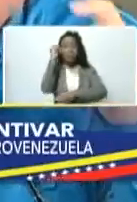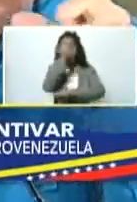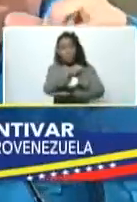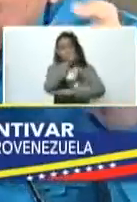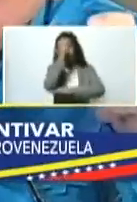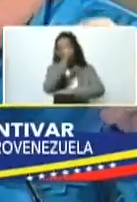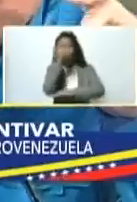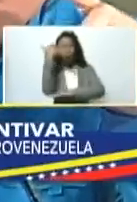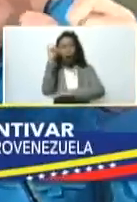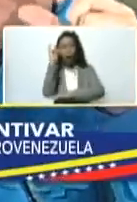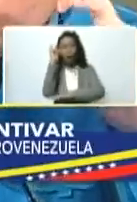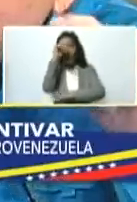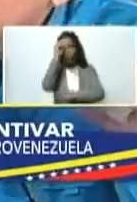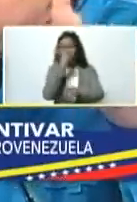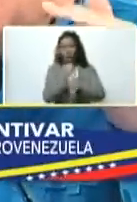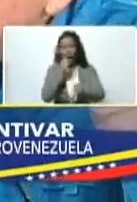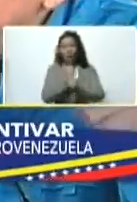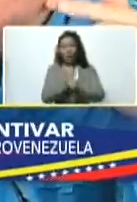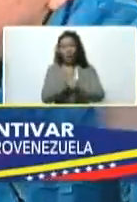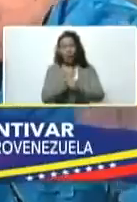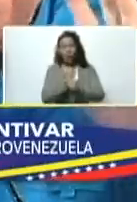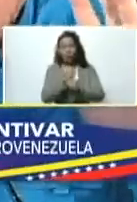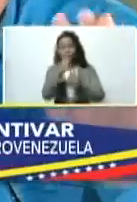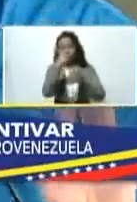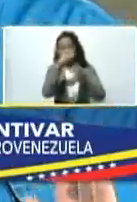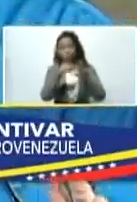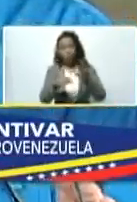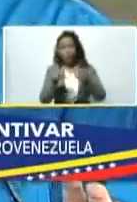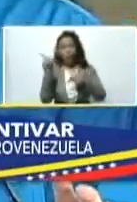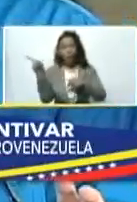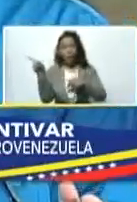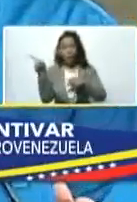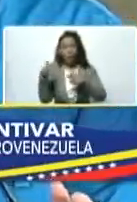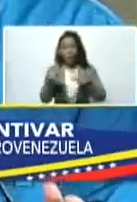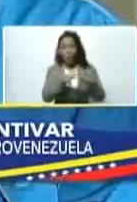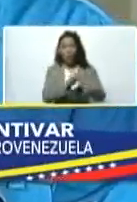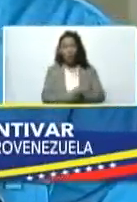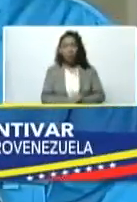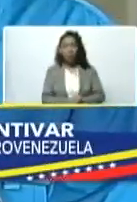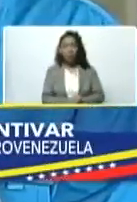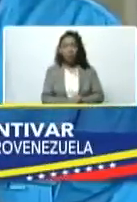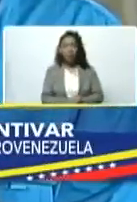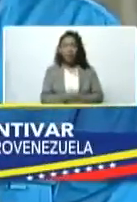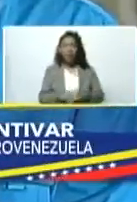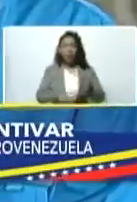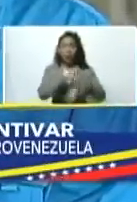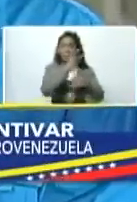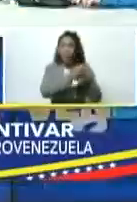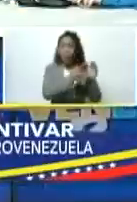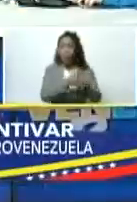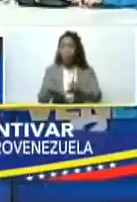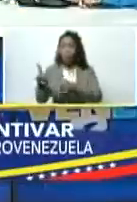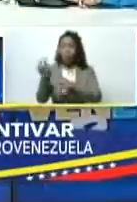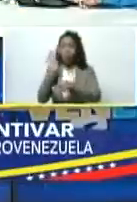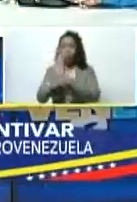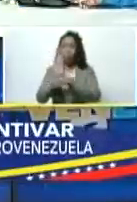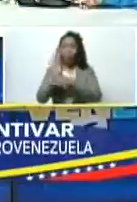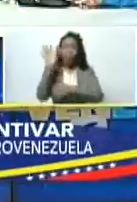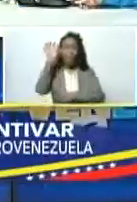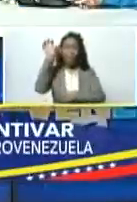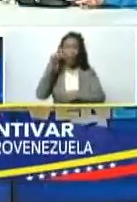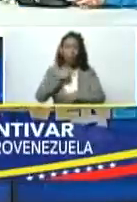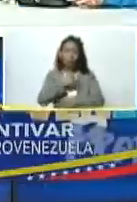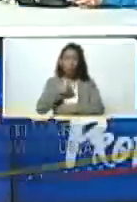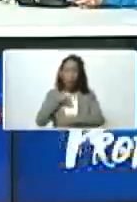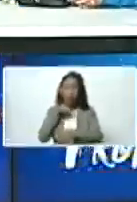hectárea de algas cotones sembrando en ese espacio y el programa cultivando patria te dice referencia yo quisiera ir para